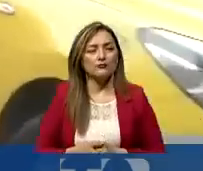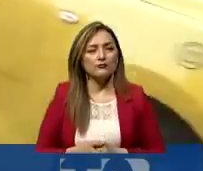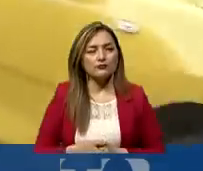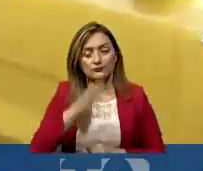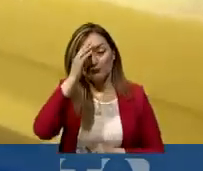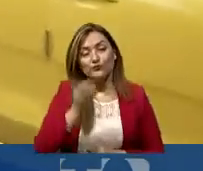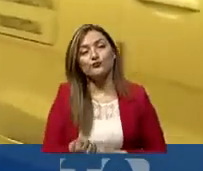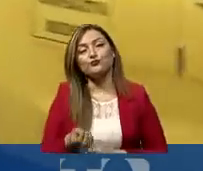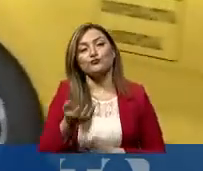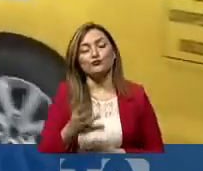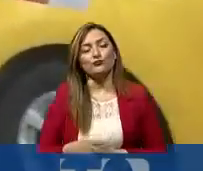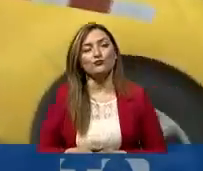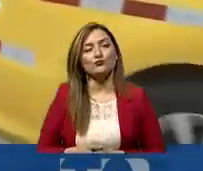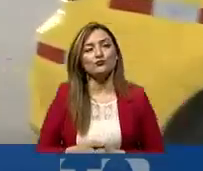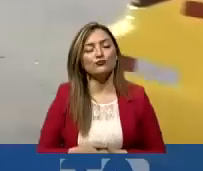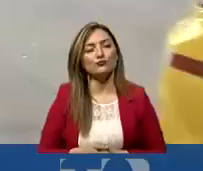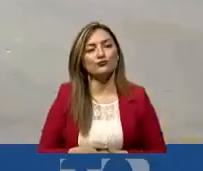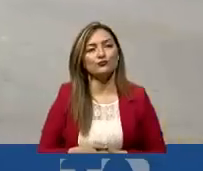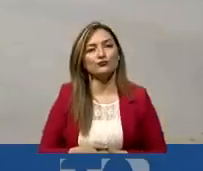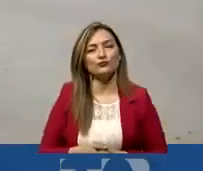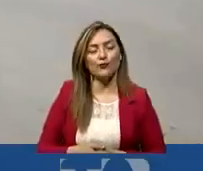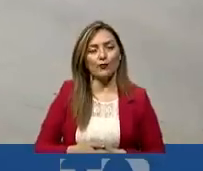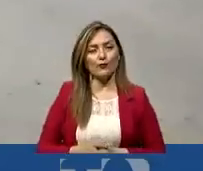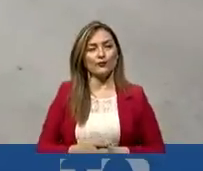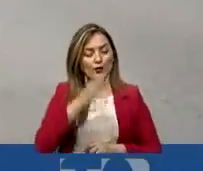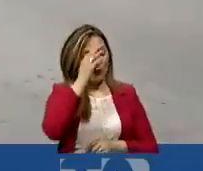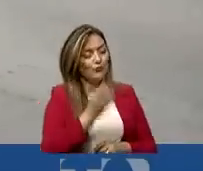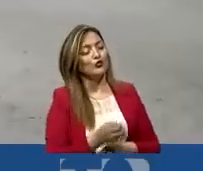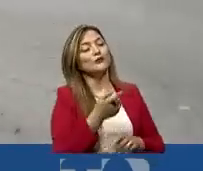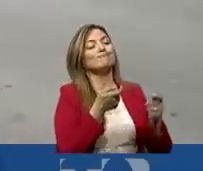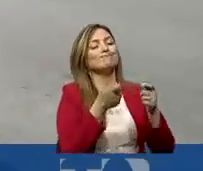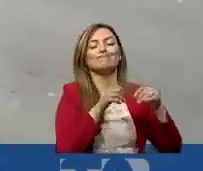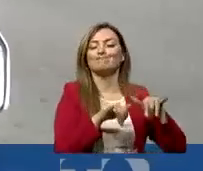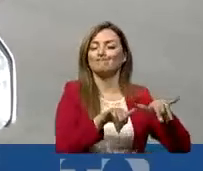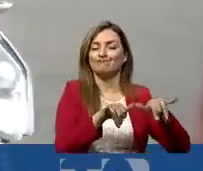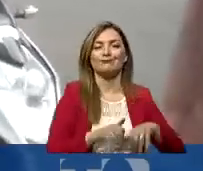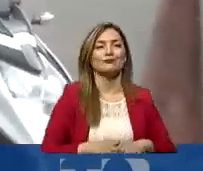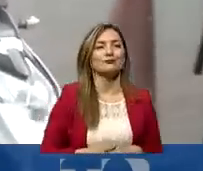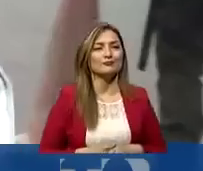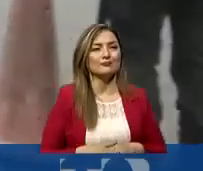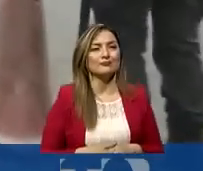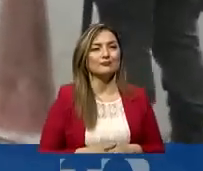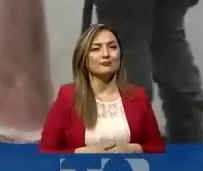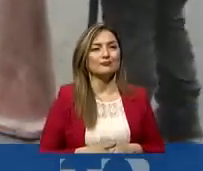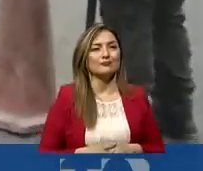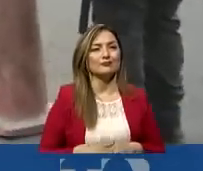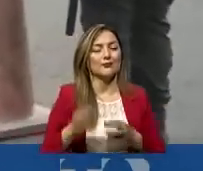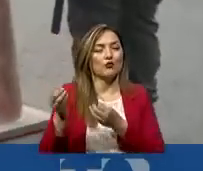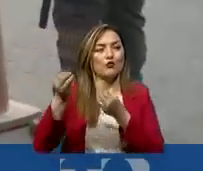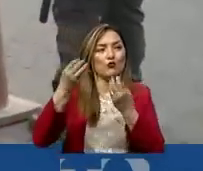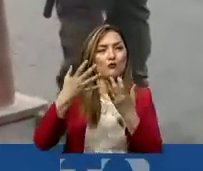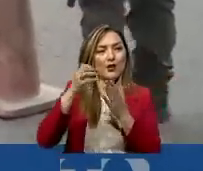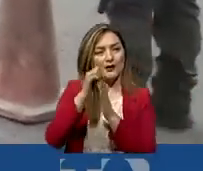Buenos días. Buenos días. Sí, estamos realizando controles permanentes. Ahora que ya tenemos la noticia de la Agencia Nacional de Tránsito